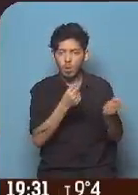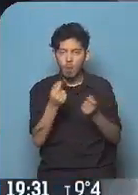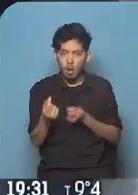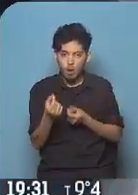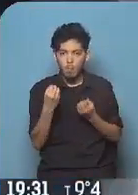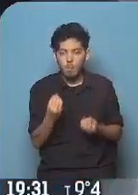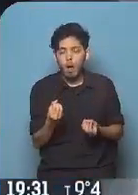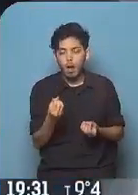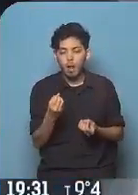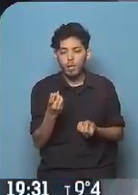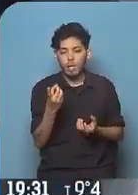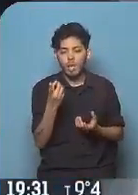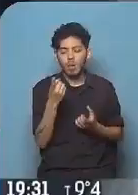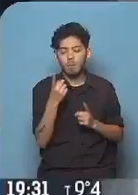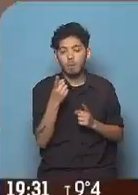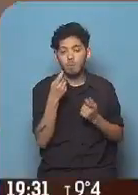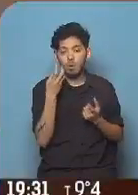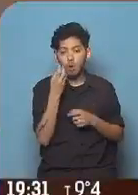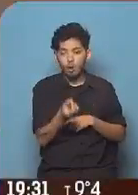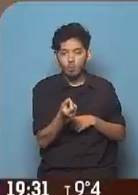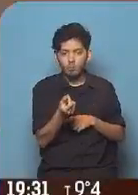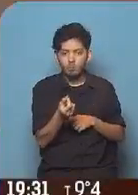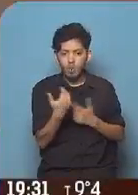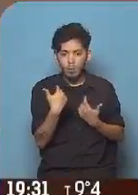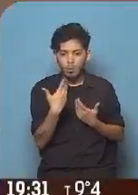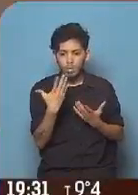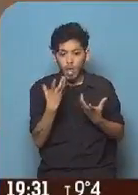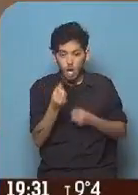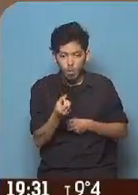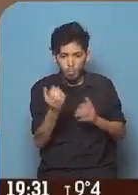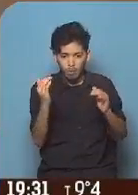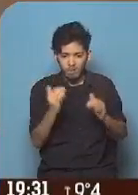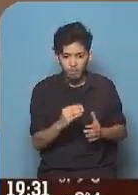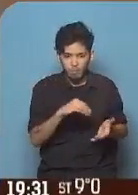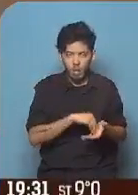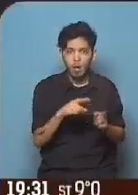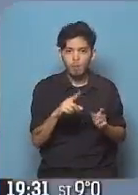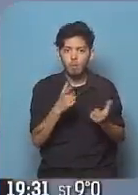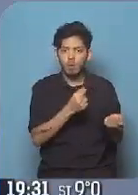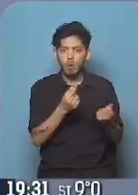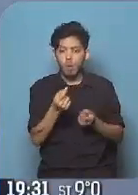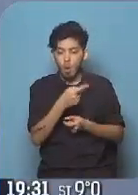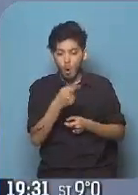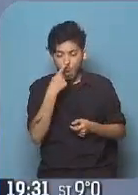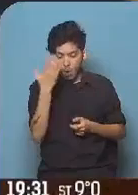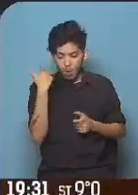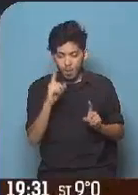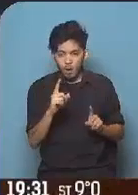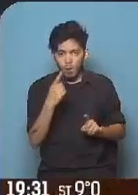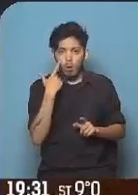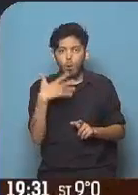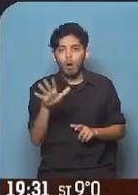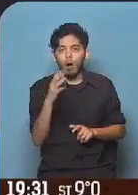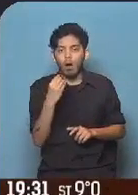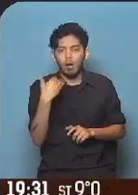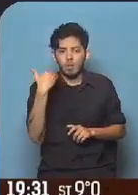que el consumo no caiga mucho más. De modo que esta devaluación de estas últimas horas, vamos a ver